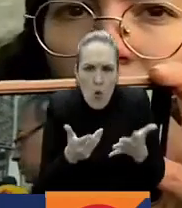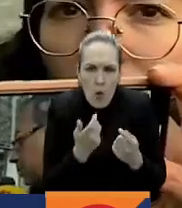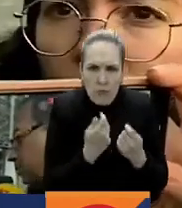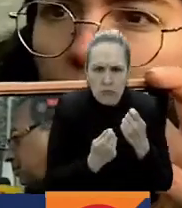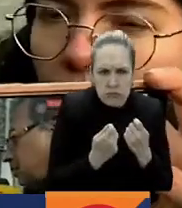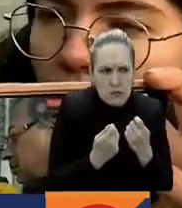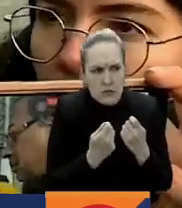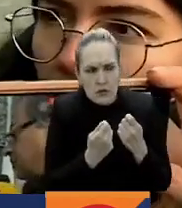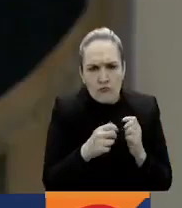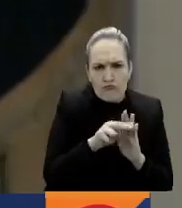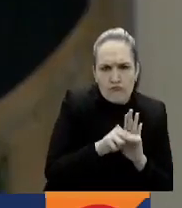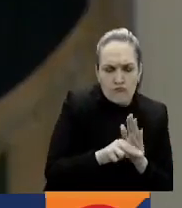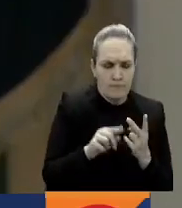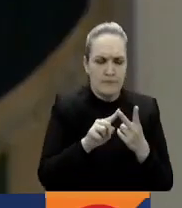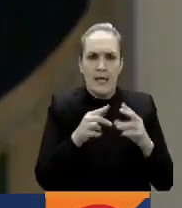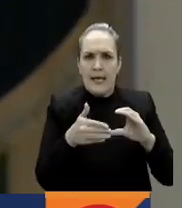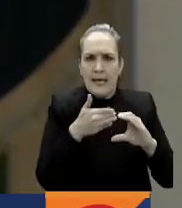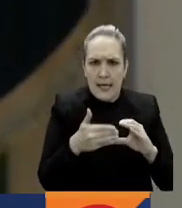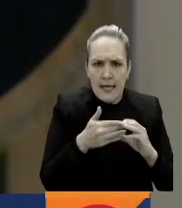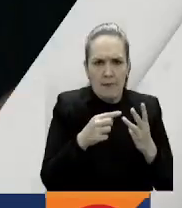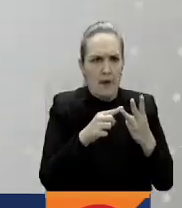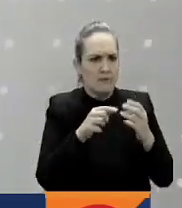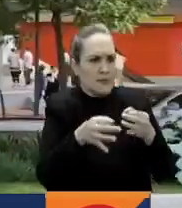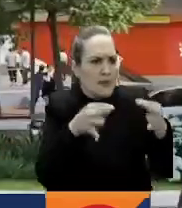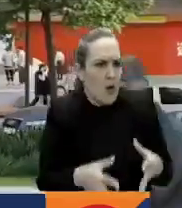y de seguridad son temas del encuentro.